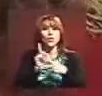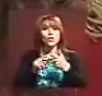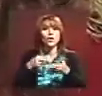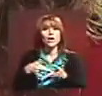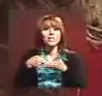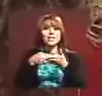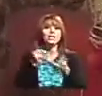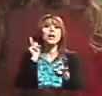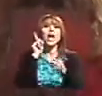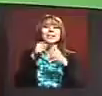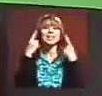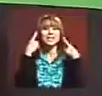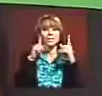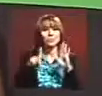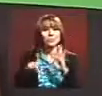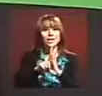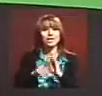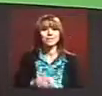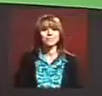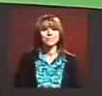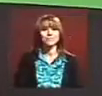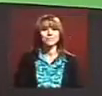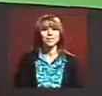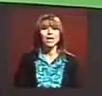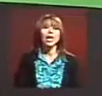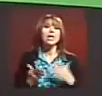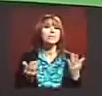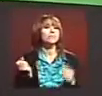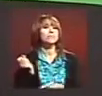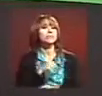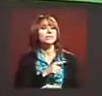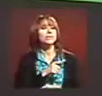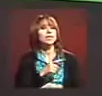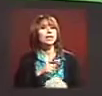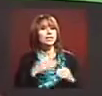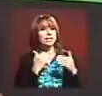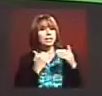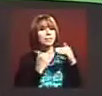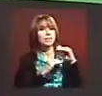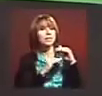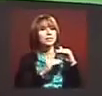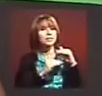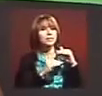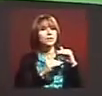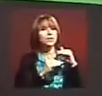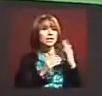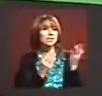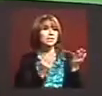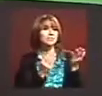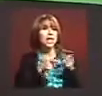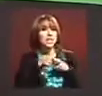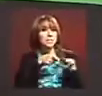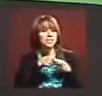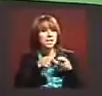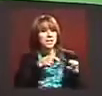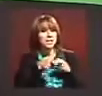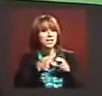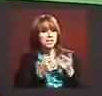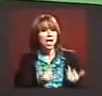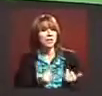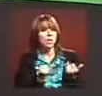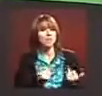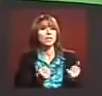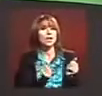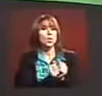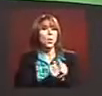la ley. Ya, y bueno, ahora, ¿qué limitaciones existe tal vez administrativas